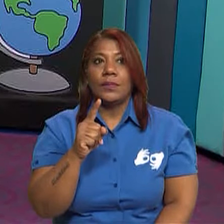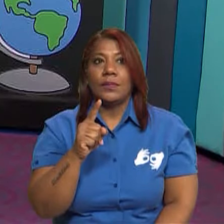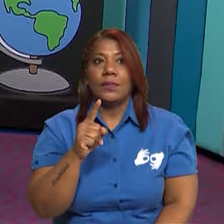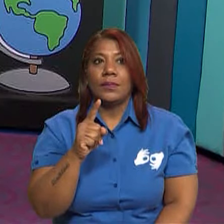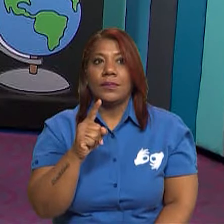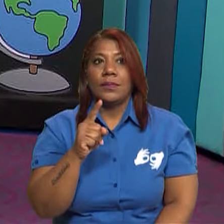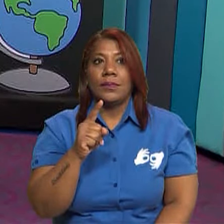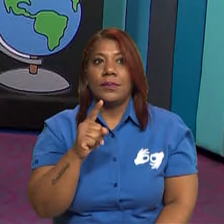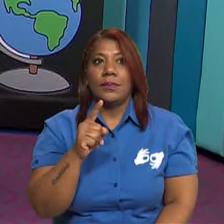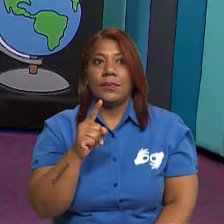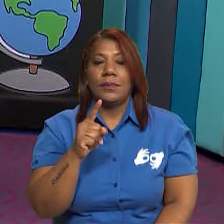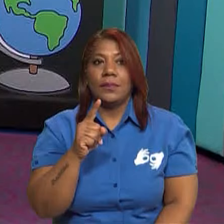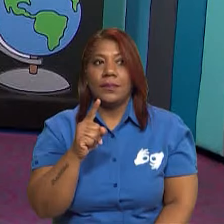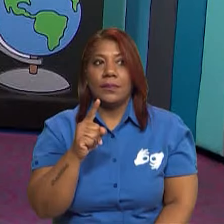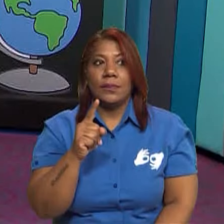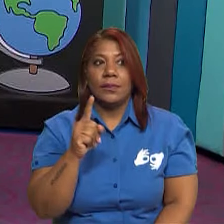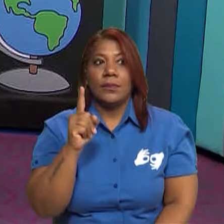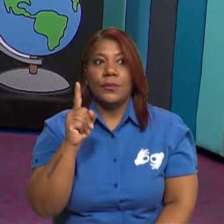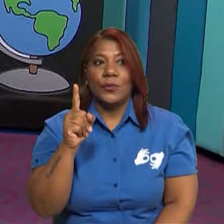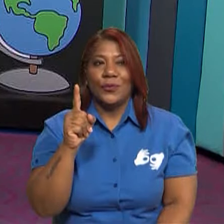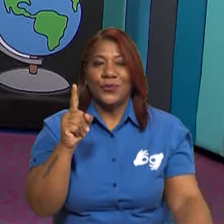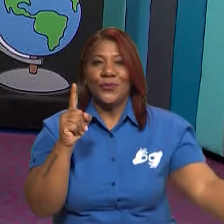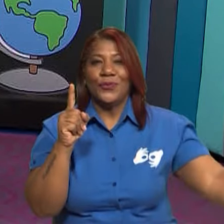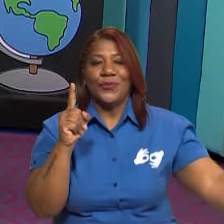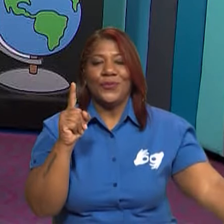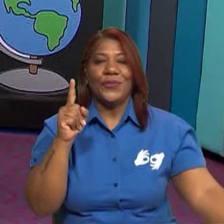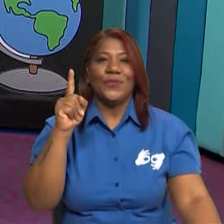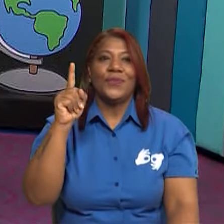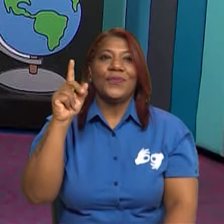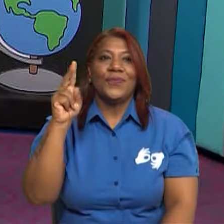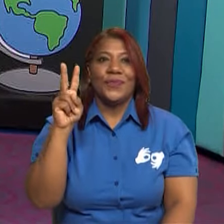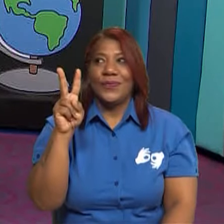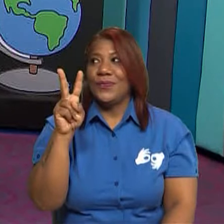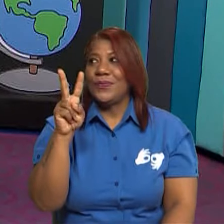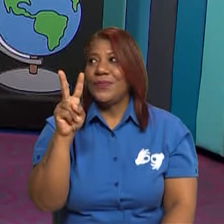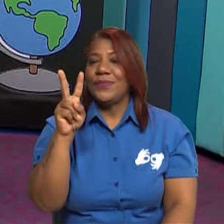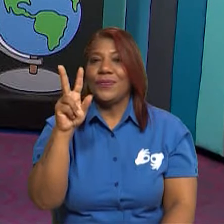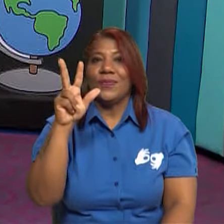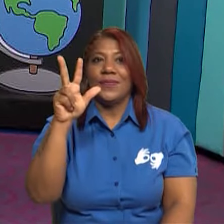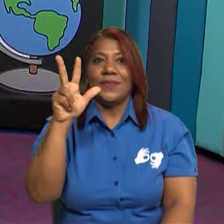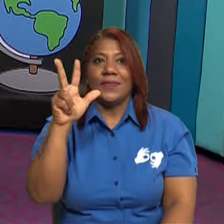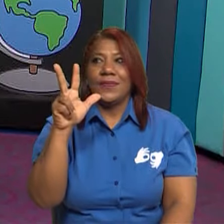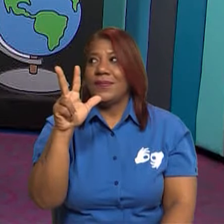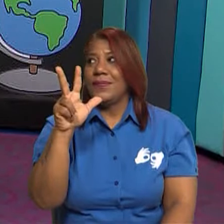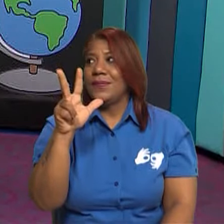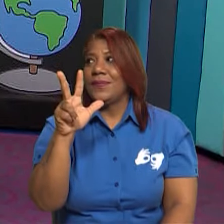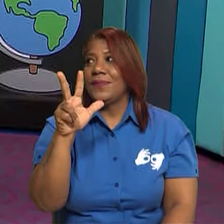Vamos a iniciar con el número 6. Sería 1, 2,